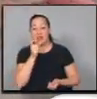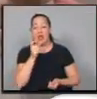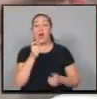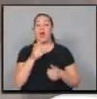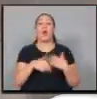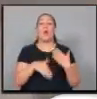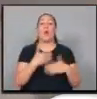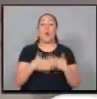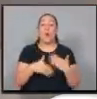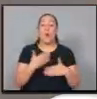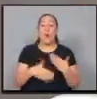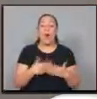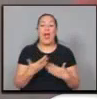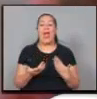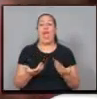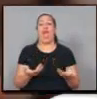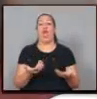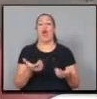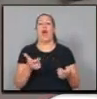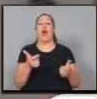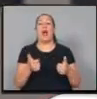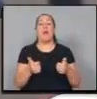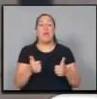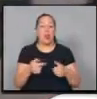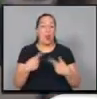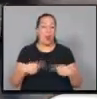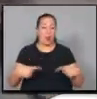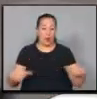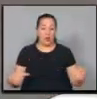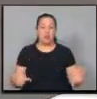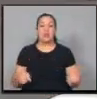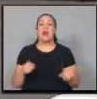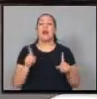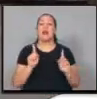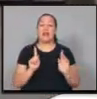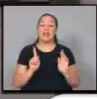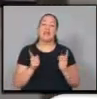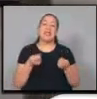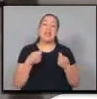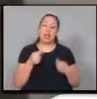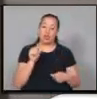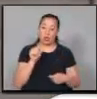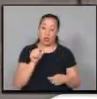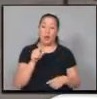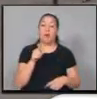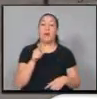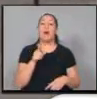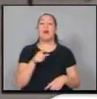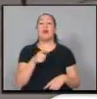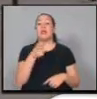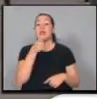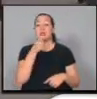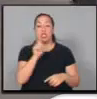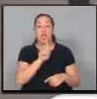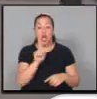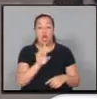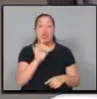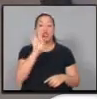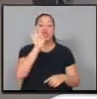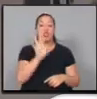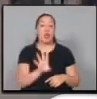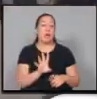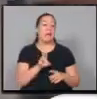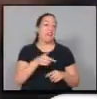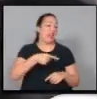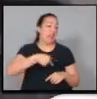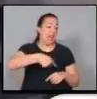una fichita a los juegos. En fin, eso tiene un costo mínimo, pero sí lo tiene. Si no, simplemente caminar. ¿Qué otras